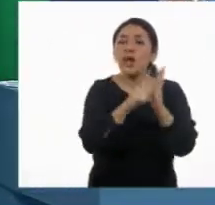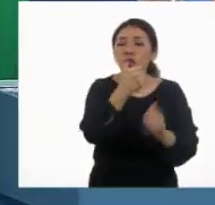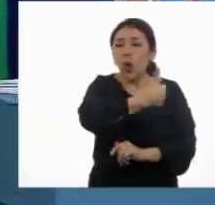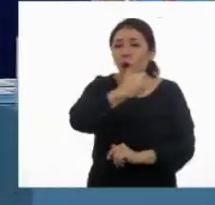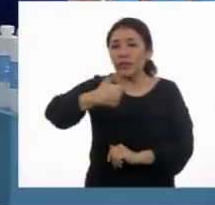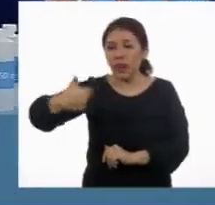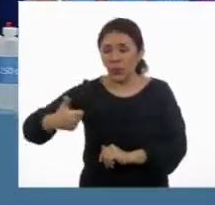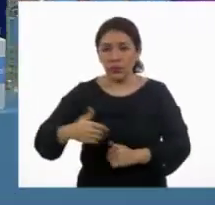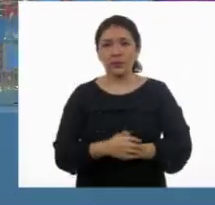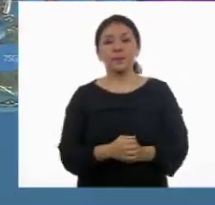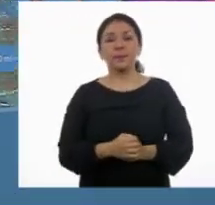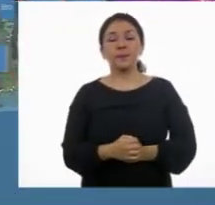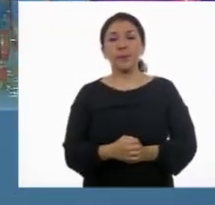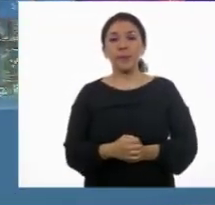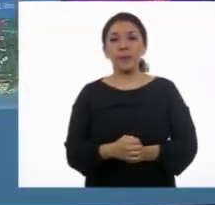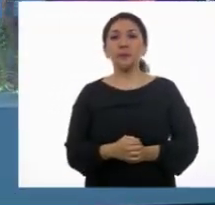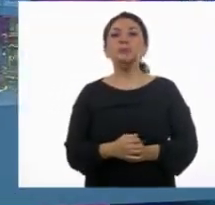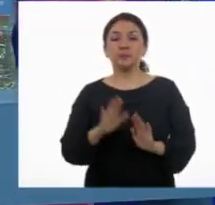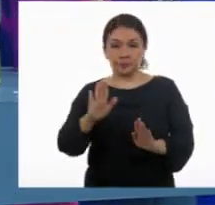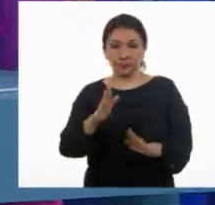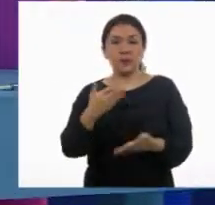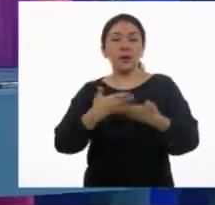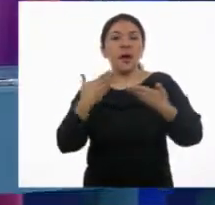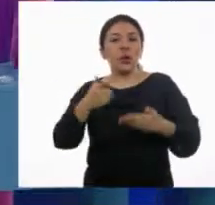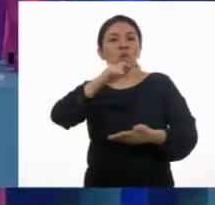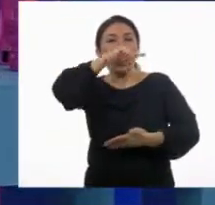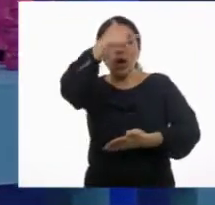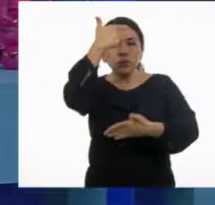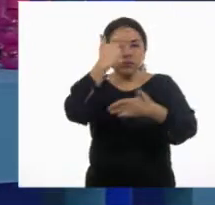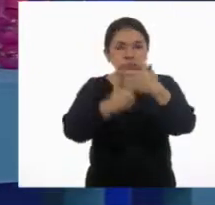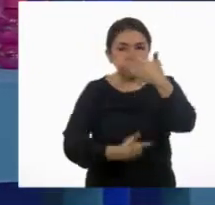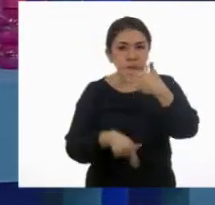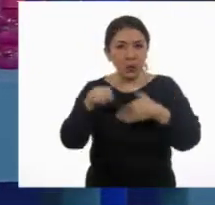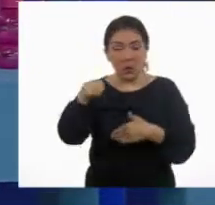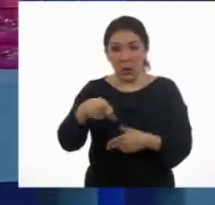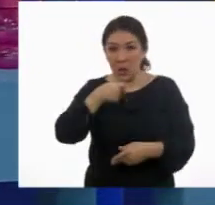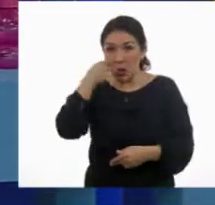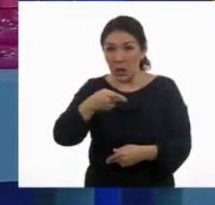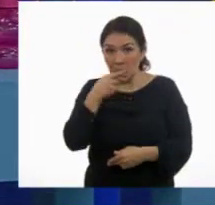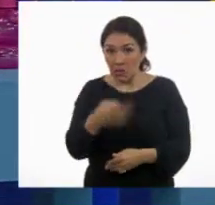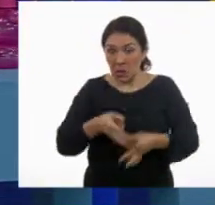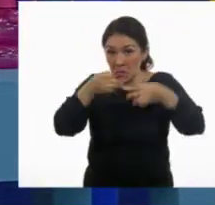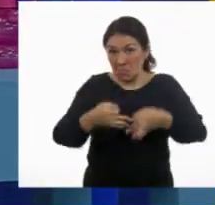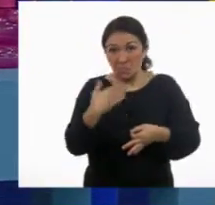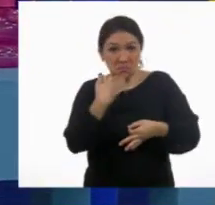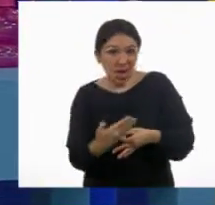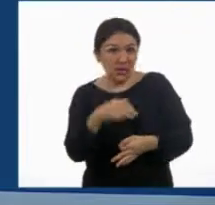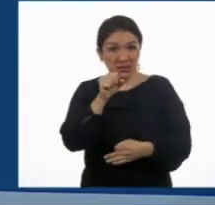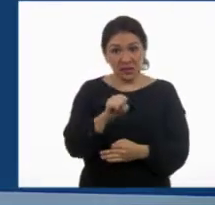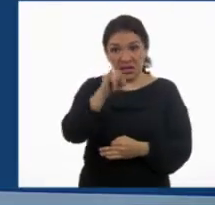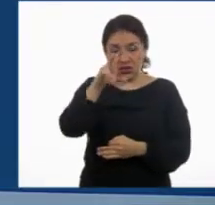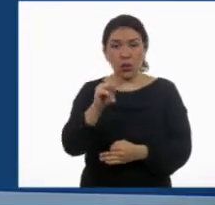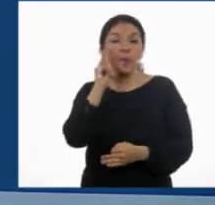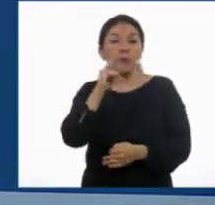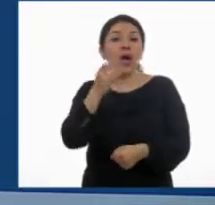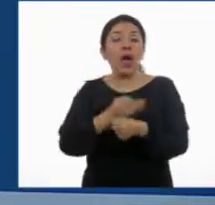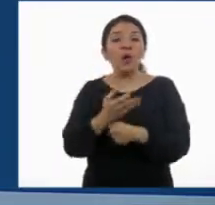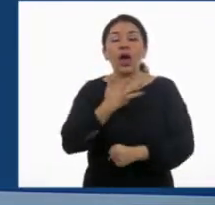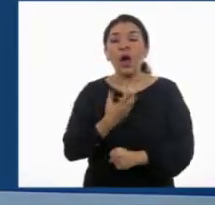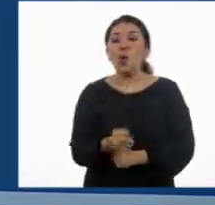litro. Vamos a contar si lo que está diciendo Ton es correcto. Aquí tenemos